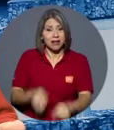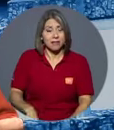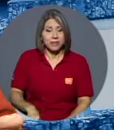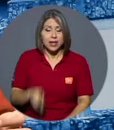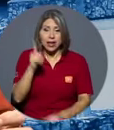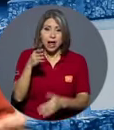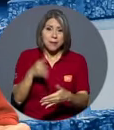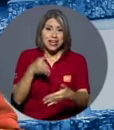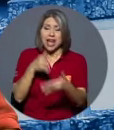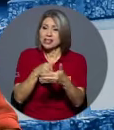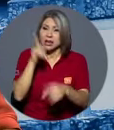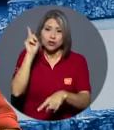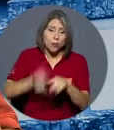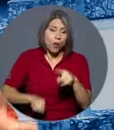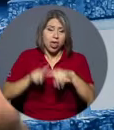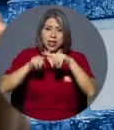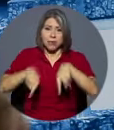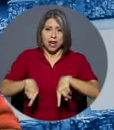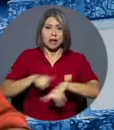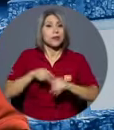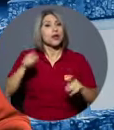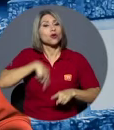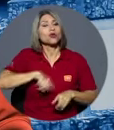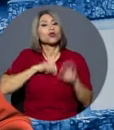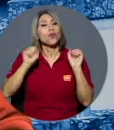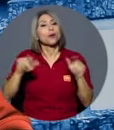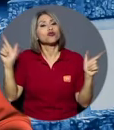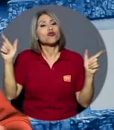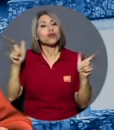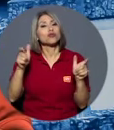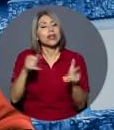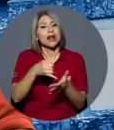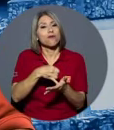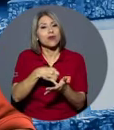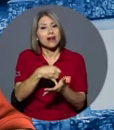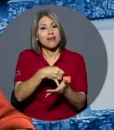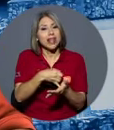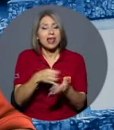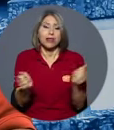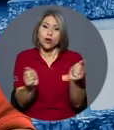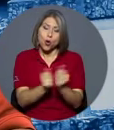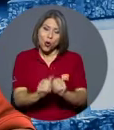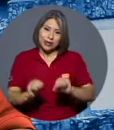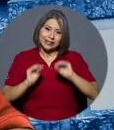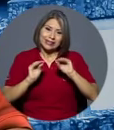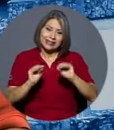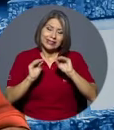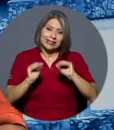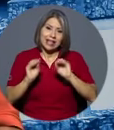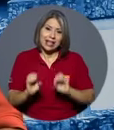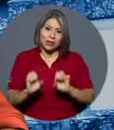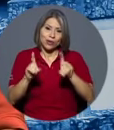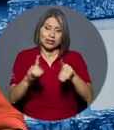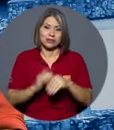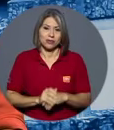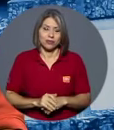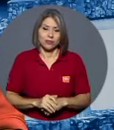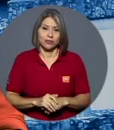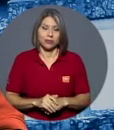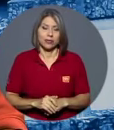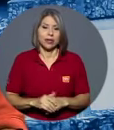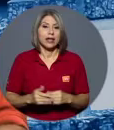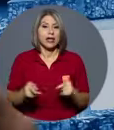no se puede eliminar, pero podemos reducir la vulnerabilidad, y es en esa parte de educación y el quitar ese